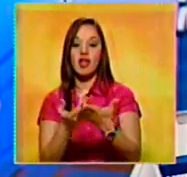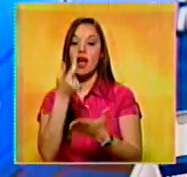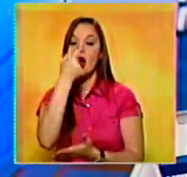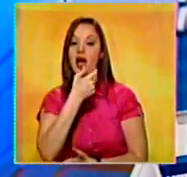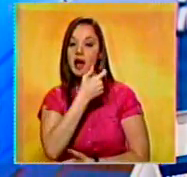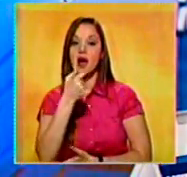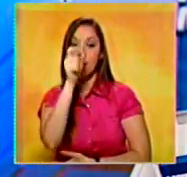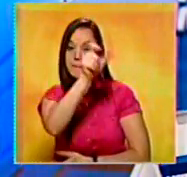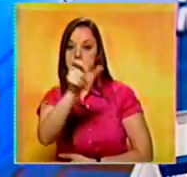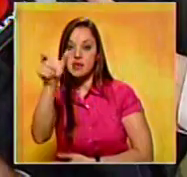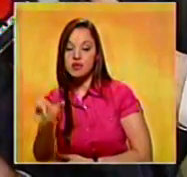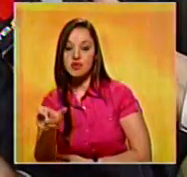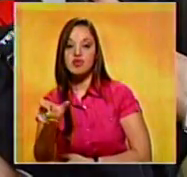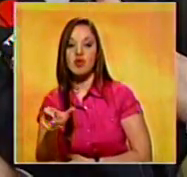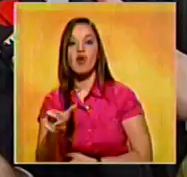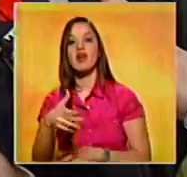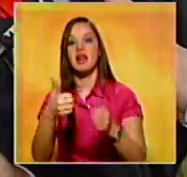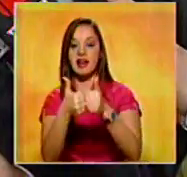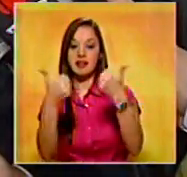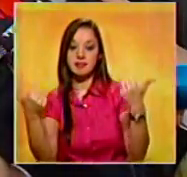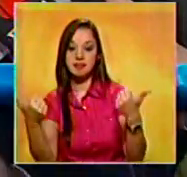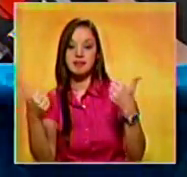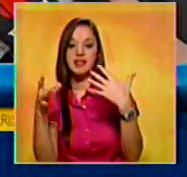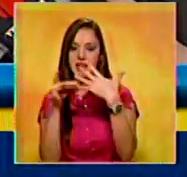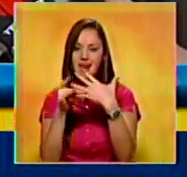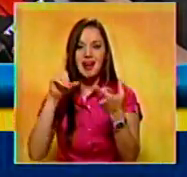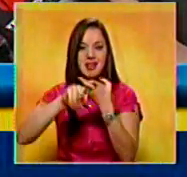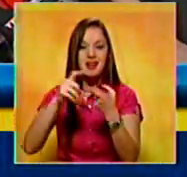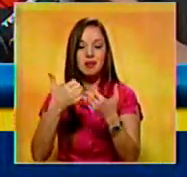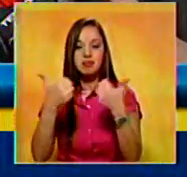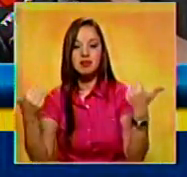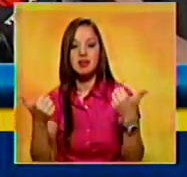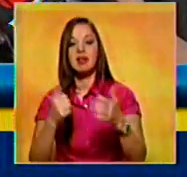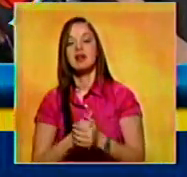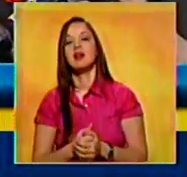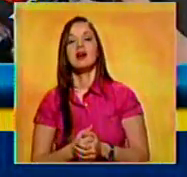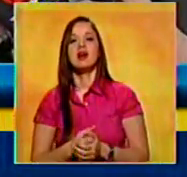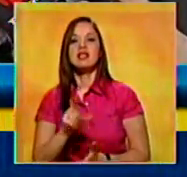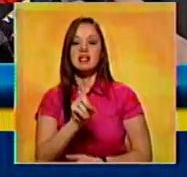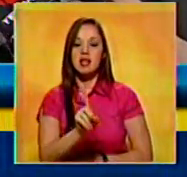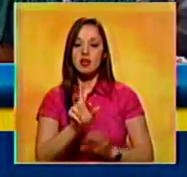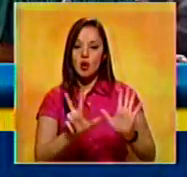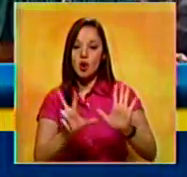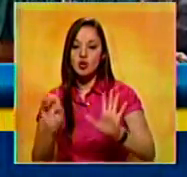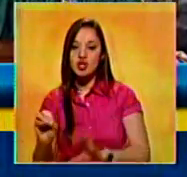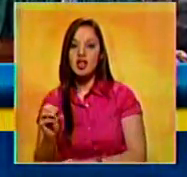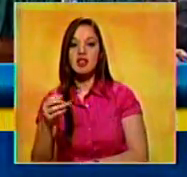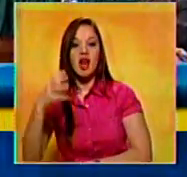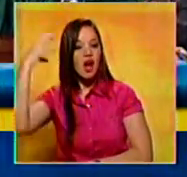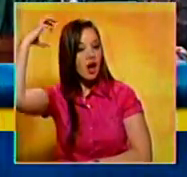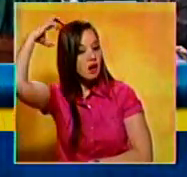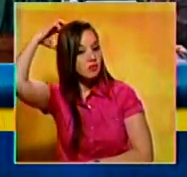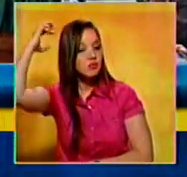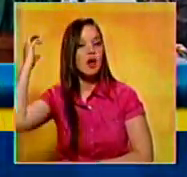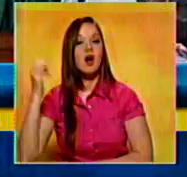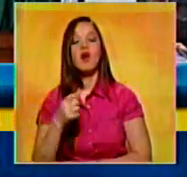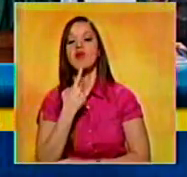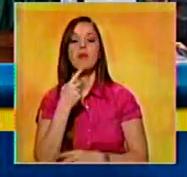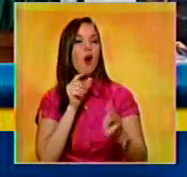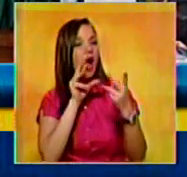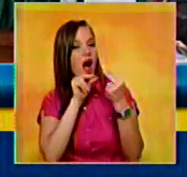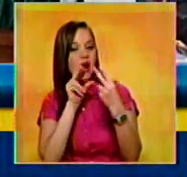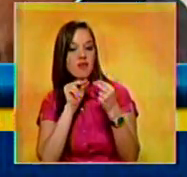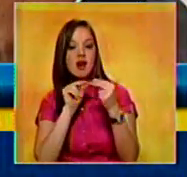a divorciados durante el sínodo celebrado en el Vaticano unos 180 obispos de todo el mundo discutieron sobre los